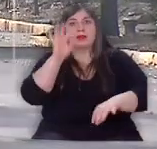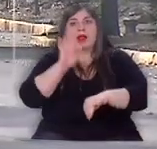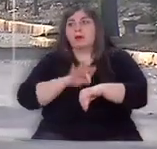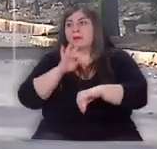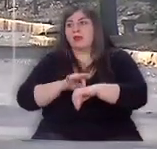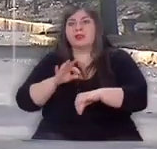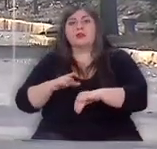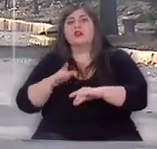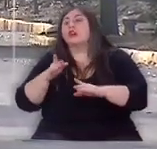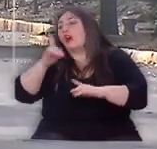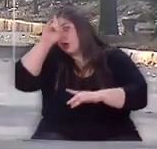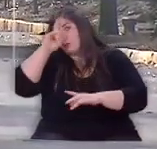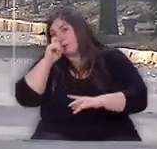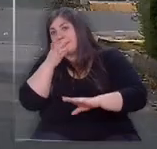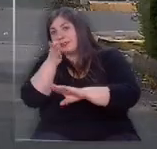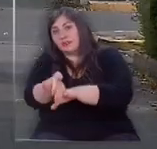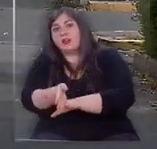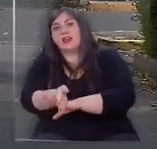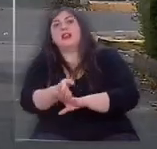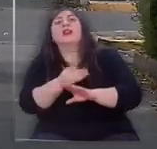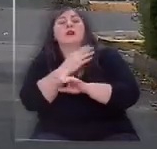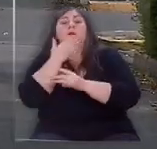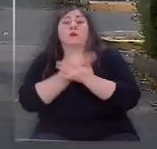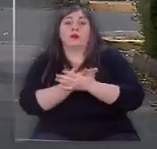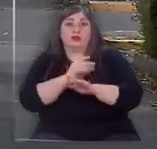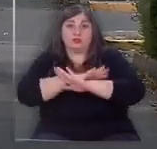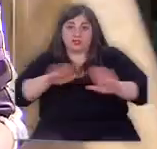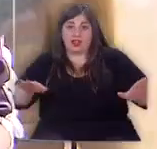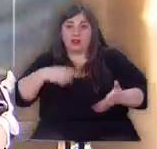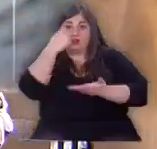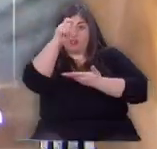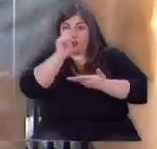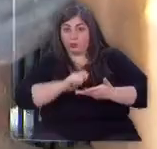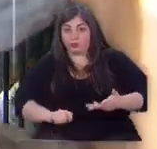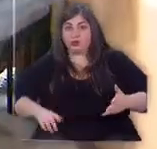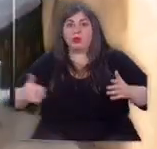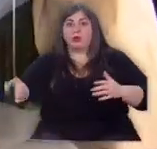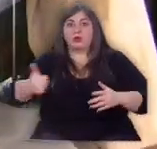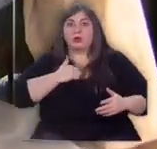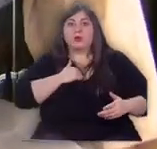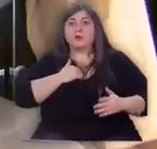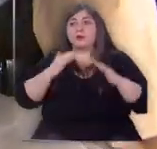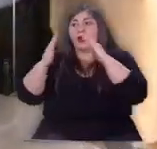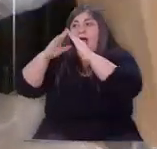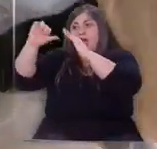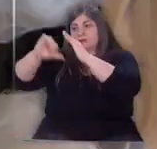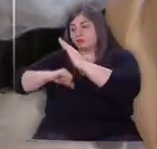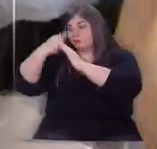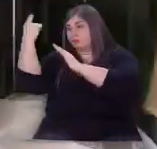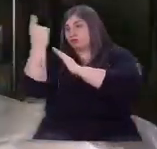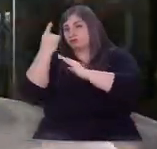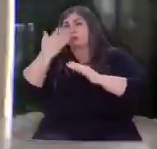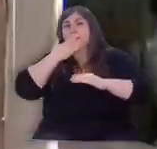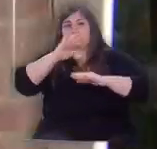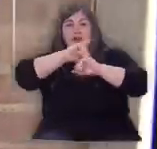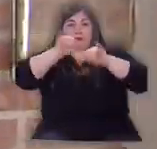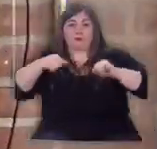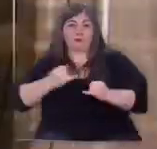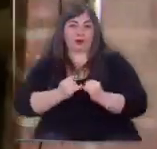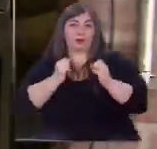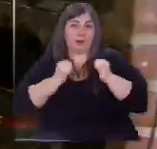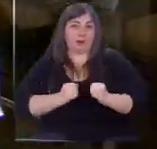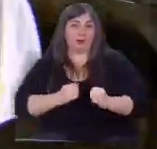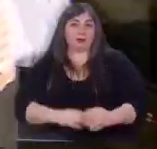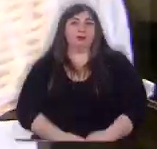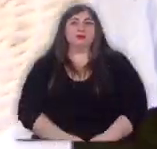a su centro de salud y luego, cuando tengan el diagnóstico, cumplan el aislamiento de la mejor manera posible. Ahora también,